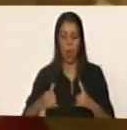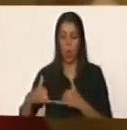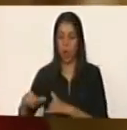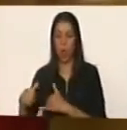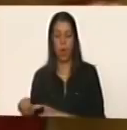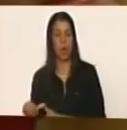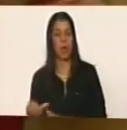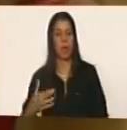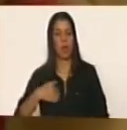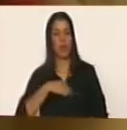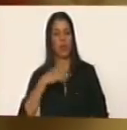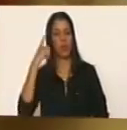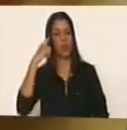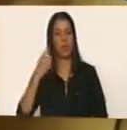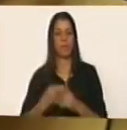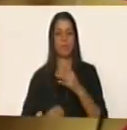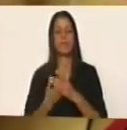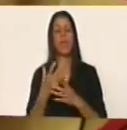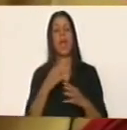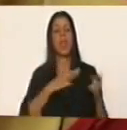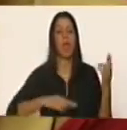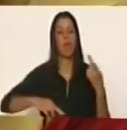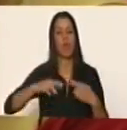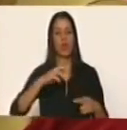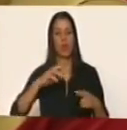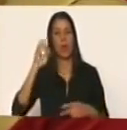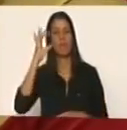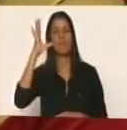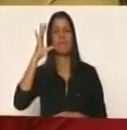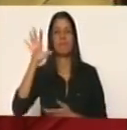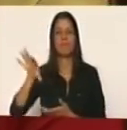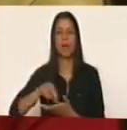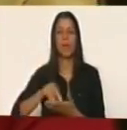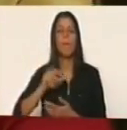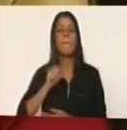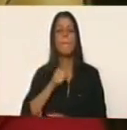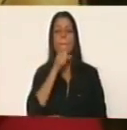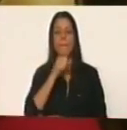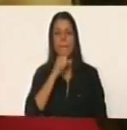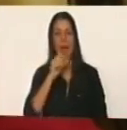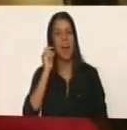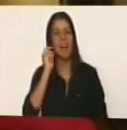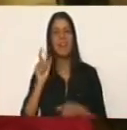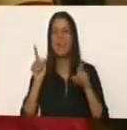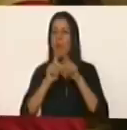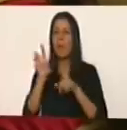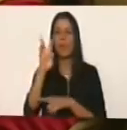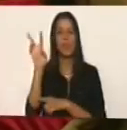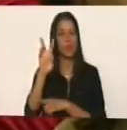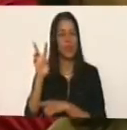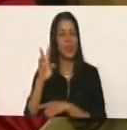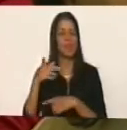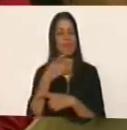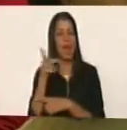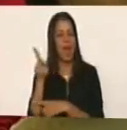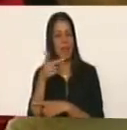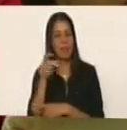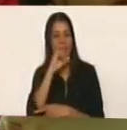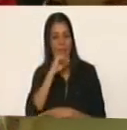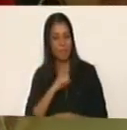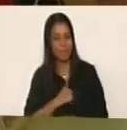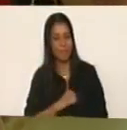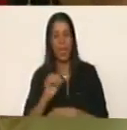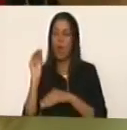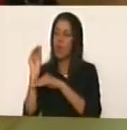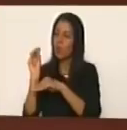eso hicimos una revolución. Y esa mujer es como la patria. Entonces yo quiero invitar,